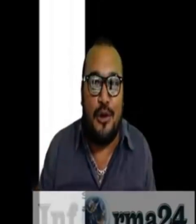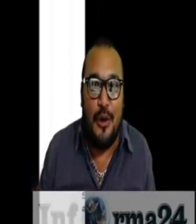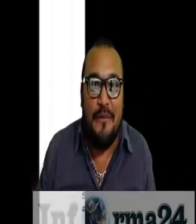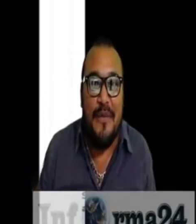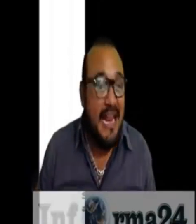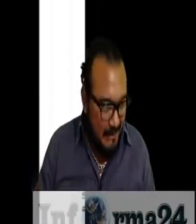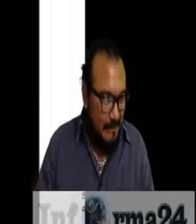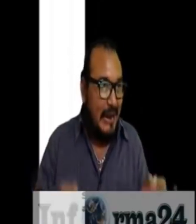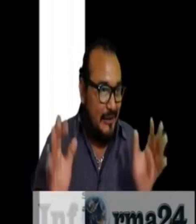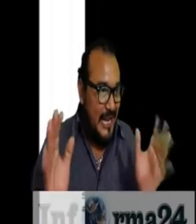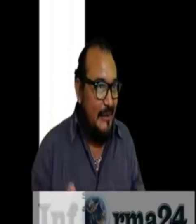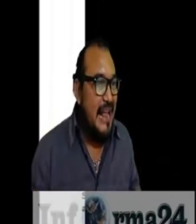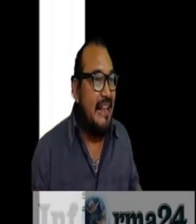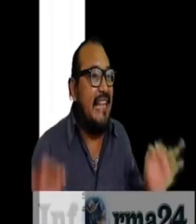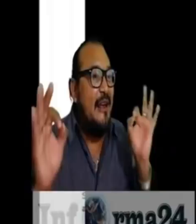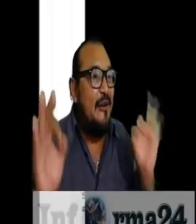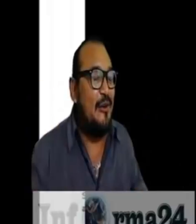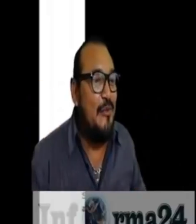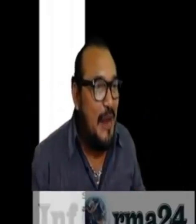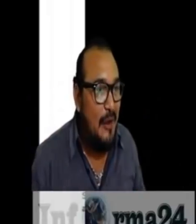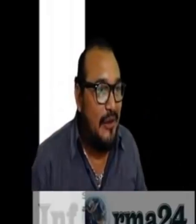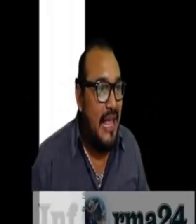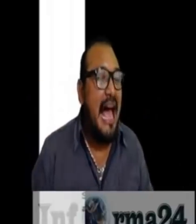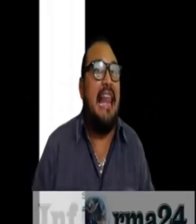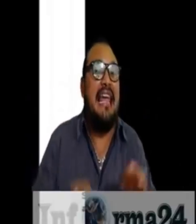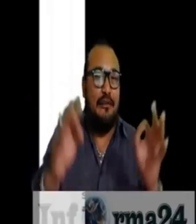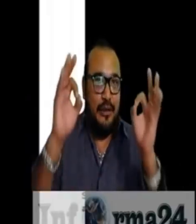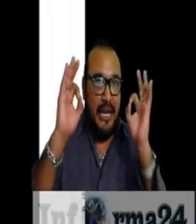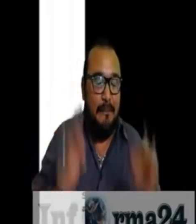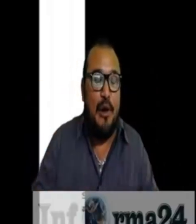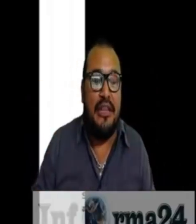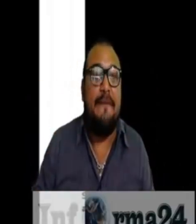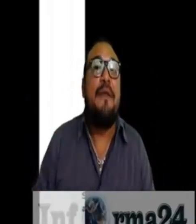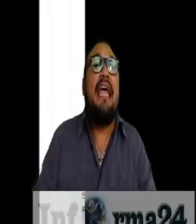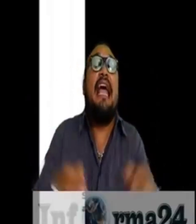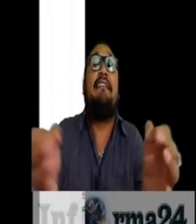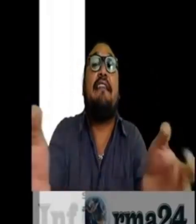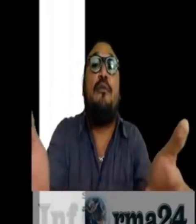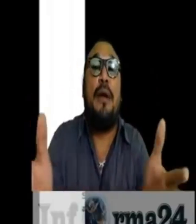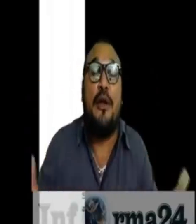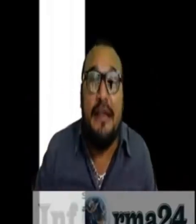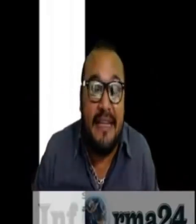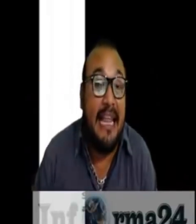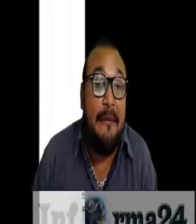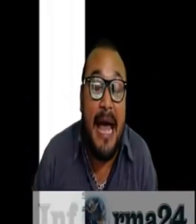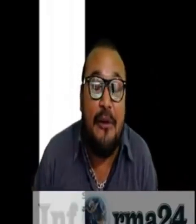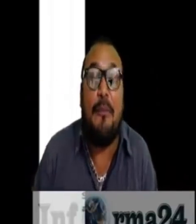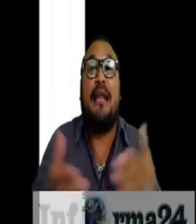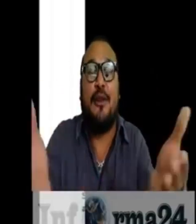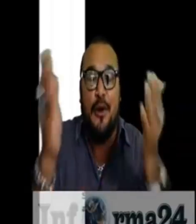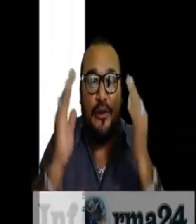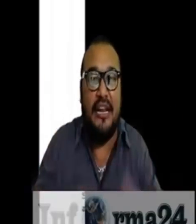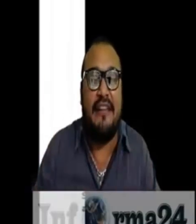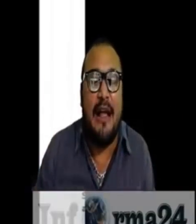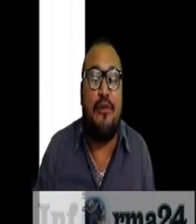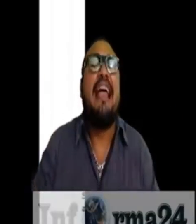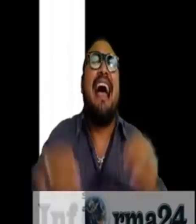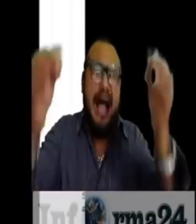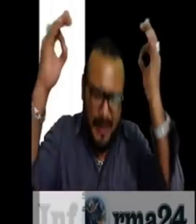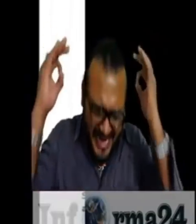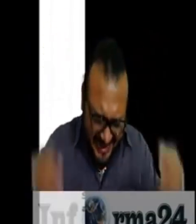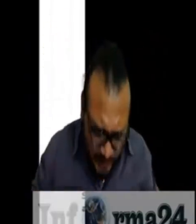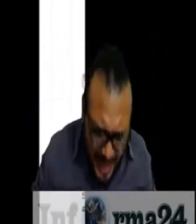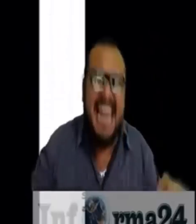doctor luego para que ustedes vean que están acostumbrados a leer su teleprompter este es un periodista de barro para todos